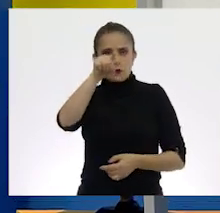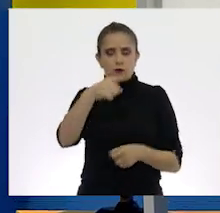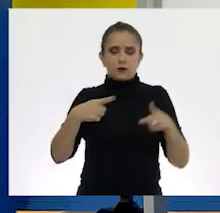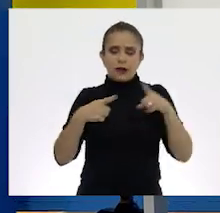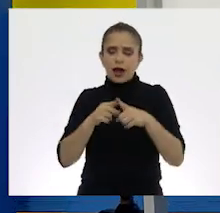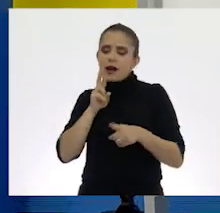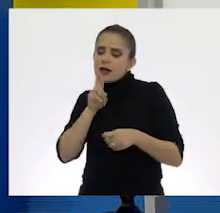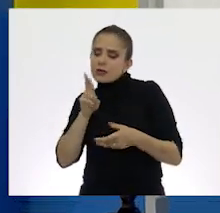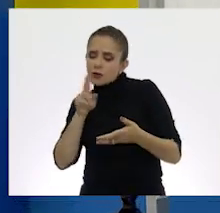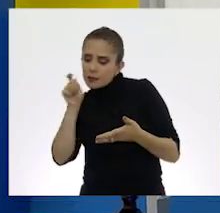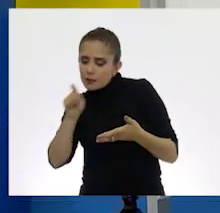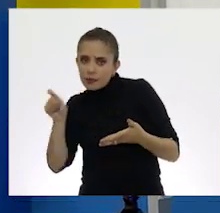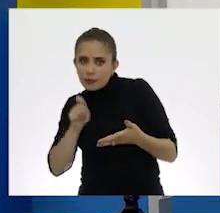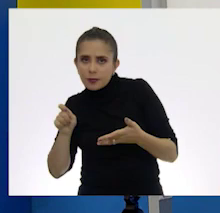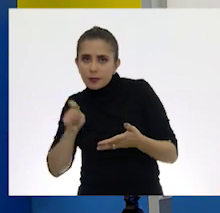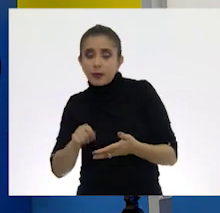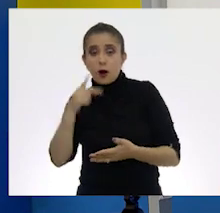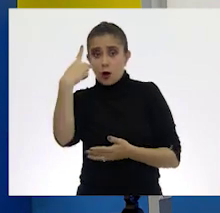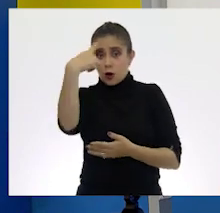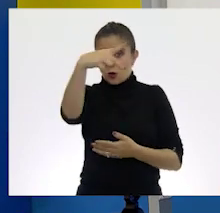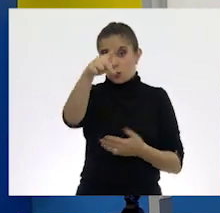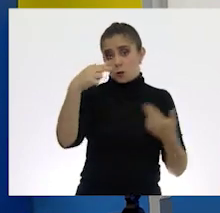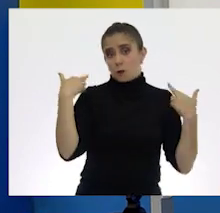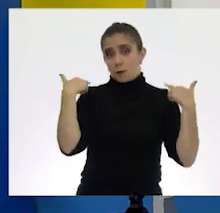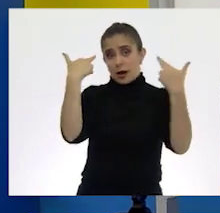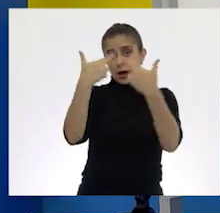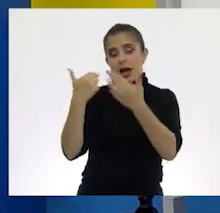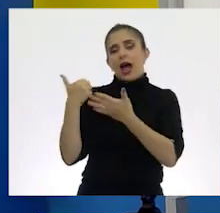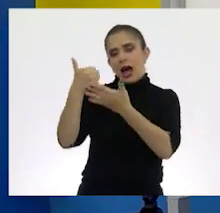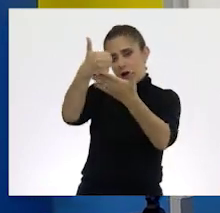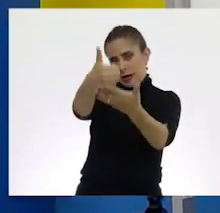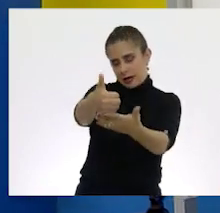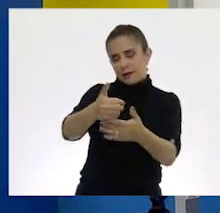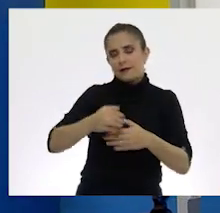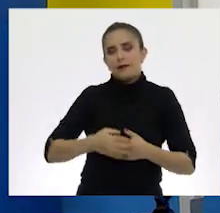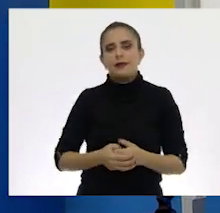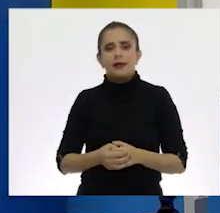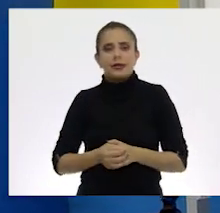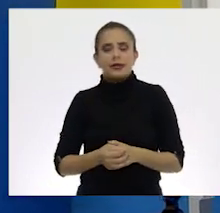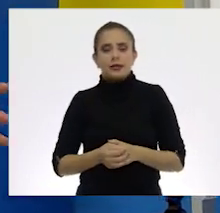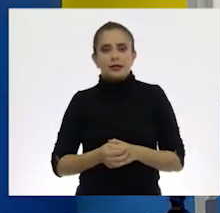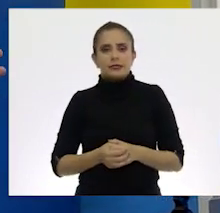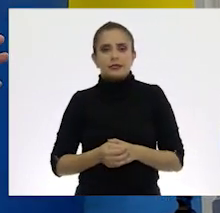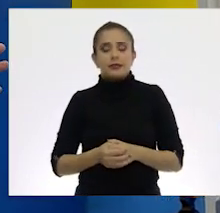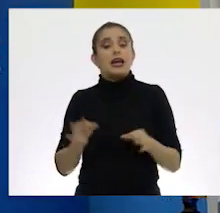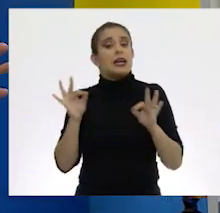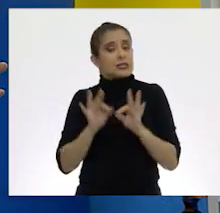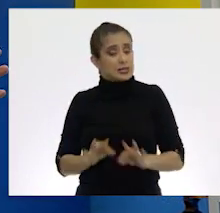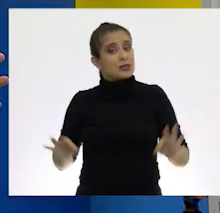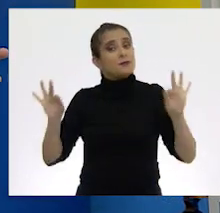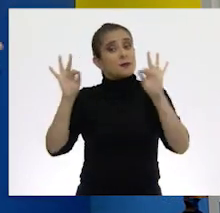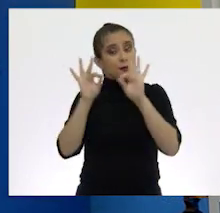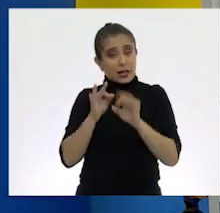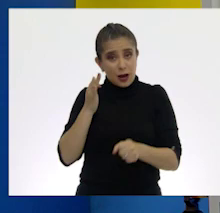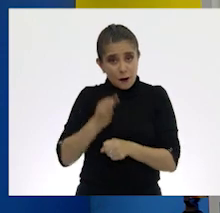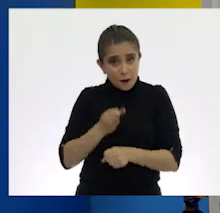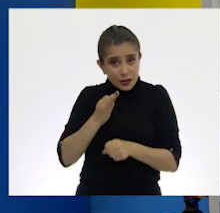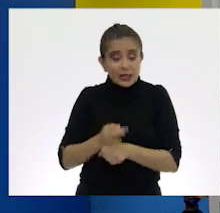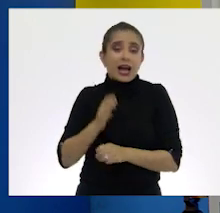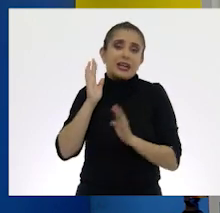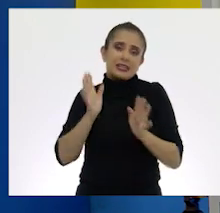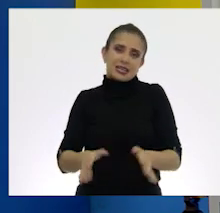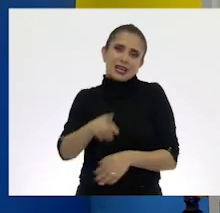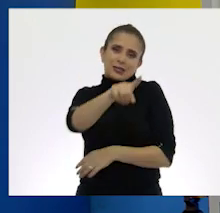maestro definirá, el maestro frente al grupo definirá si le da continuidad. Pero bueno, yo creo que lo importante de hoy es que ya conocimos